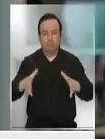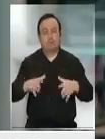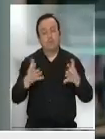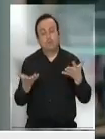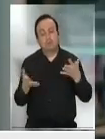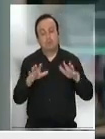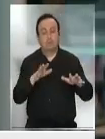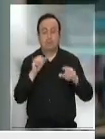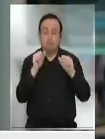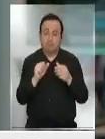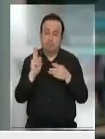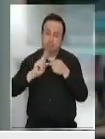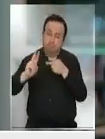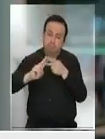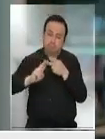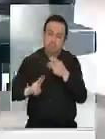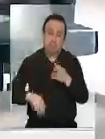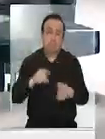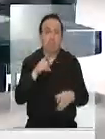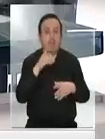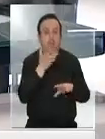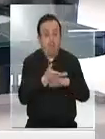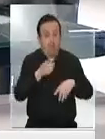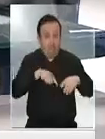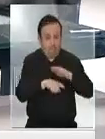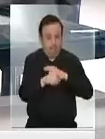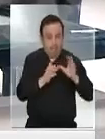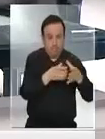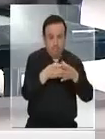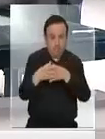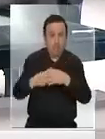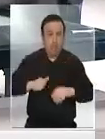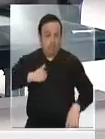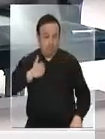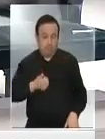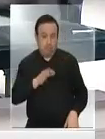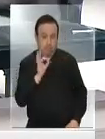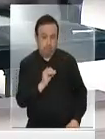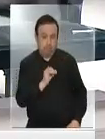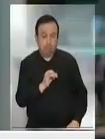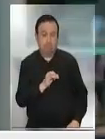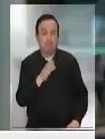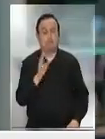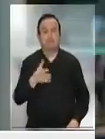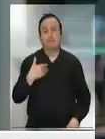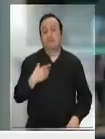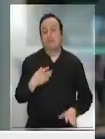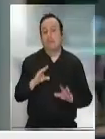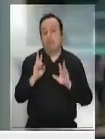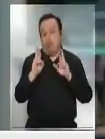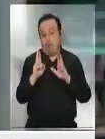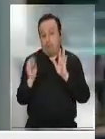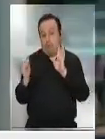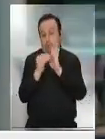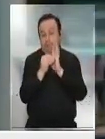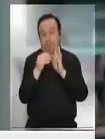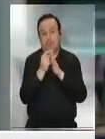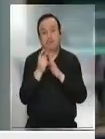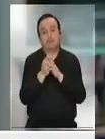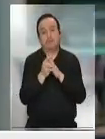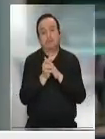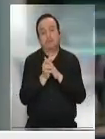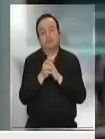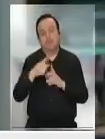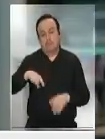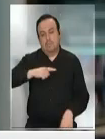Puede ser perfeccionada sin duda. ¿Hay voluntad política para avanzar en algo así? Hasta la fecha no existía. Yo espero que hoy día sí